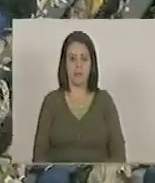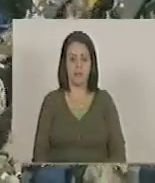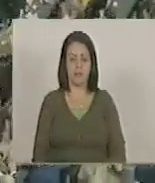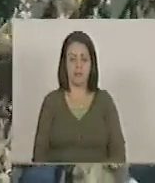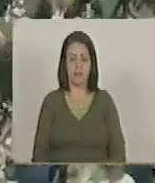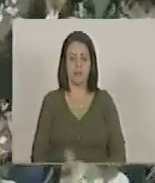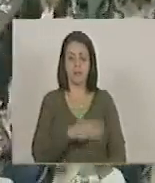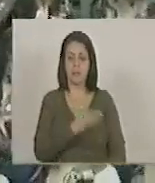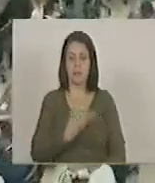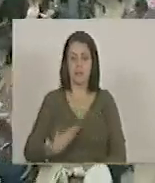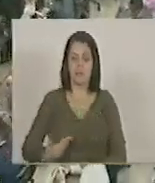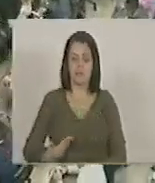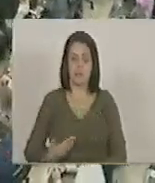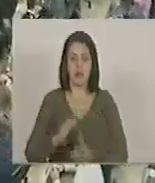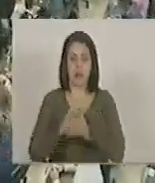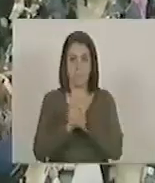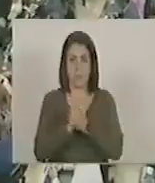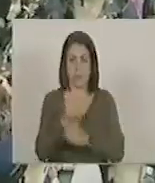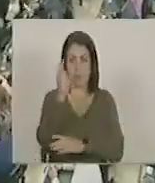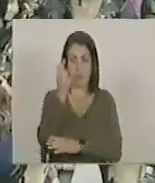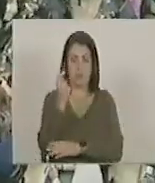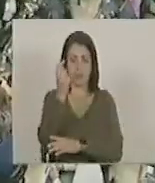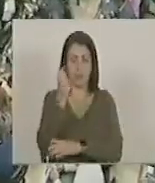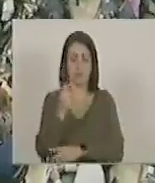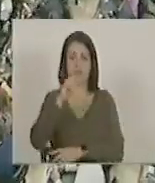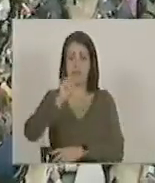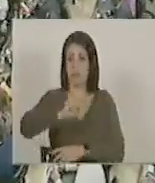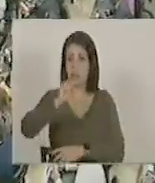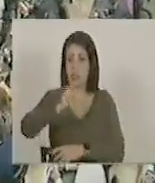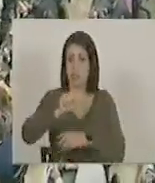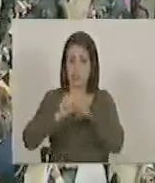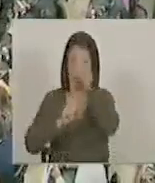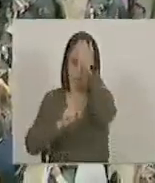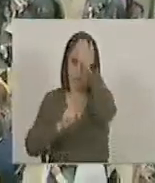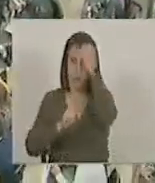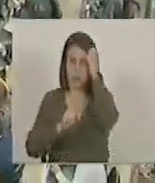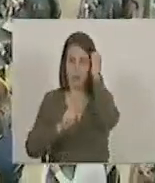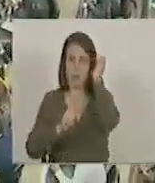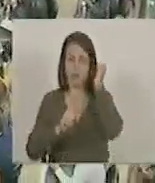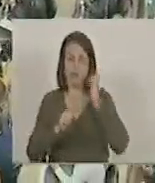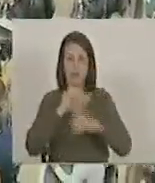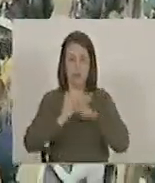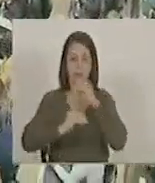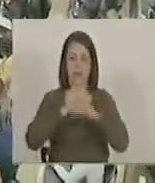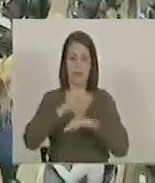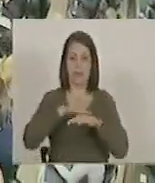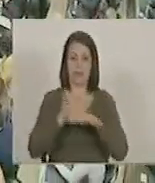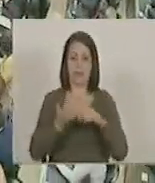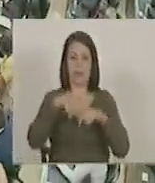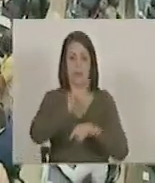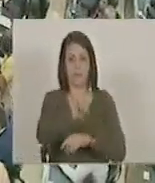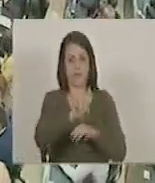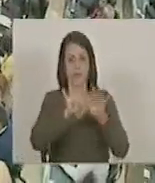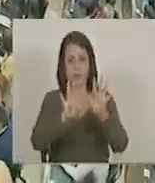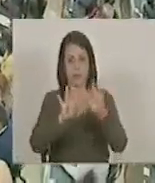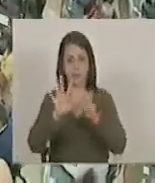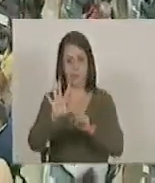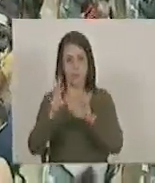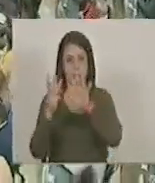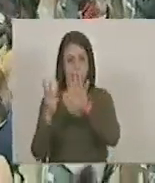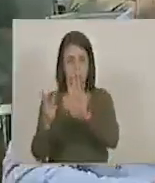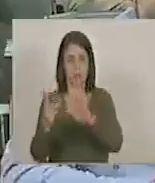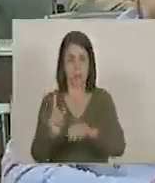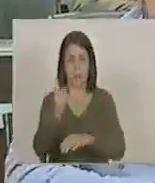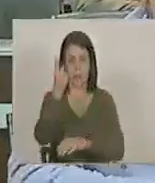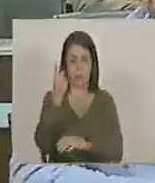Sí, presidente, colegas diputados. Ciertamente, desde que se realizó en 1958